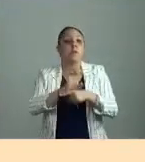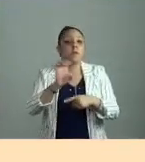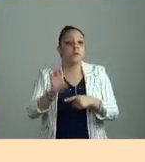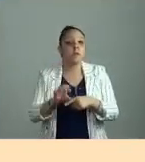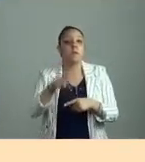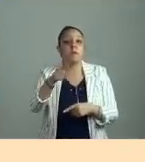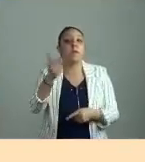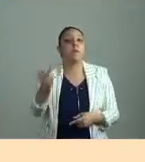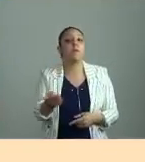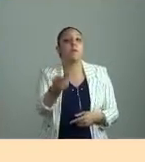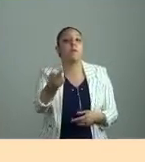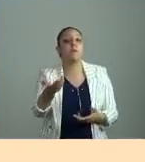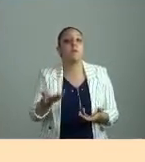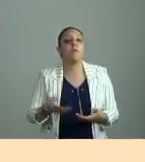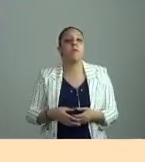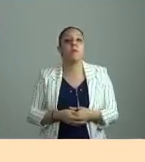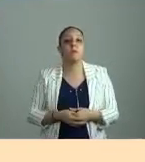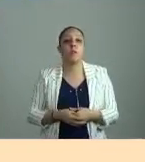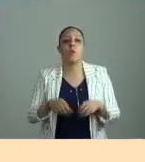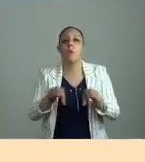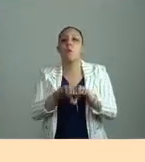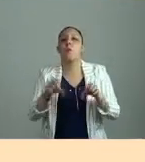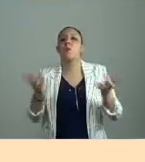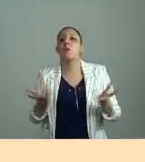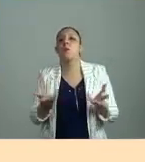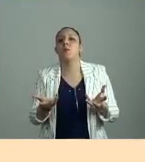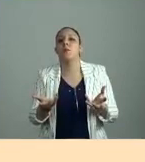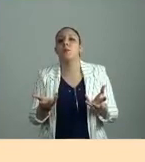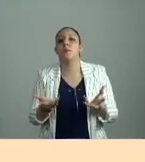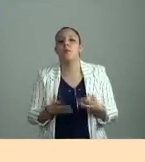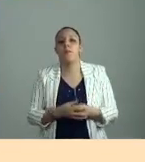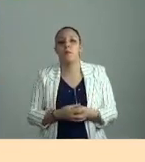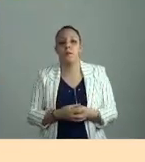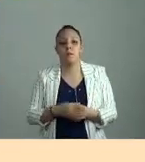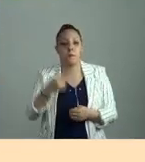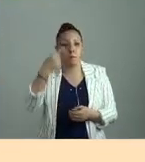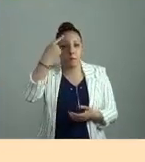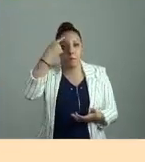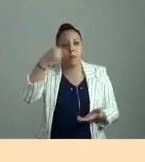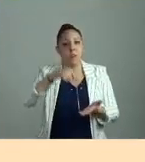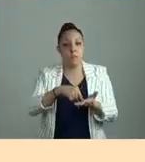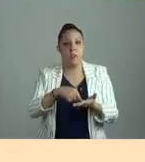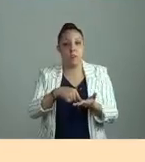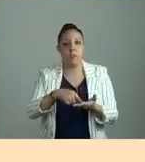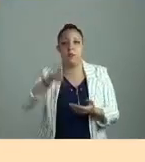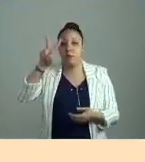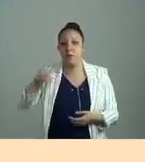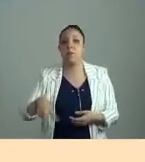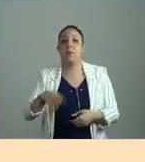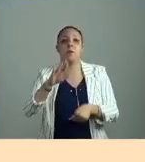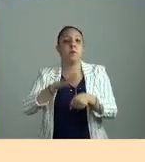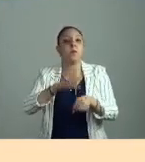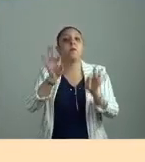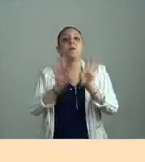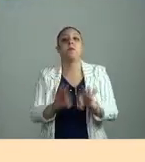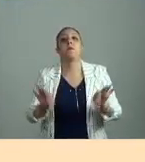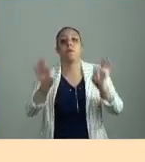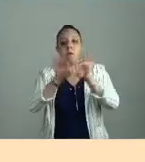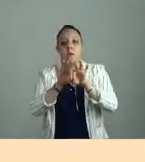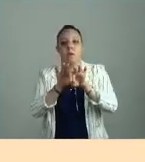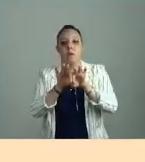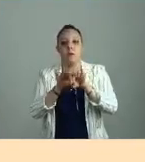yo creo que aquí es muy muy importante si vamos a